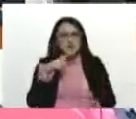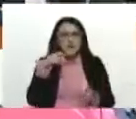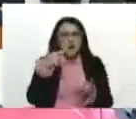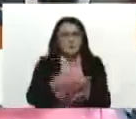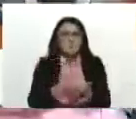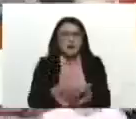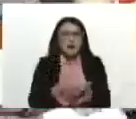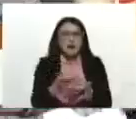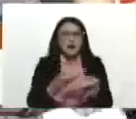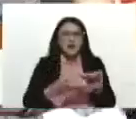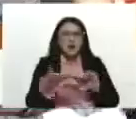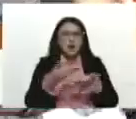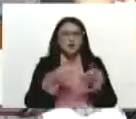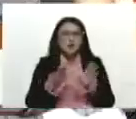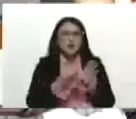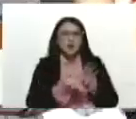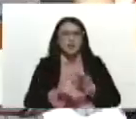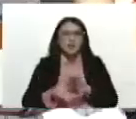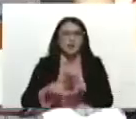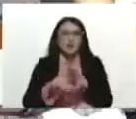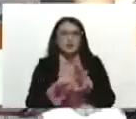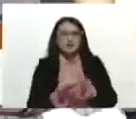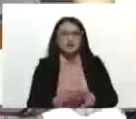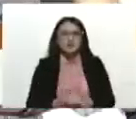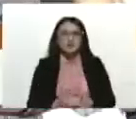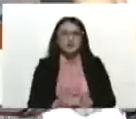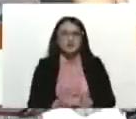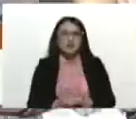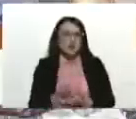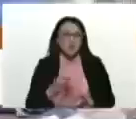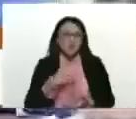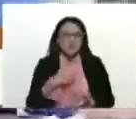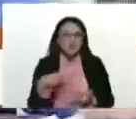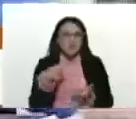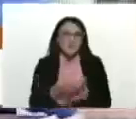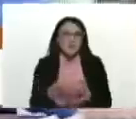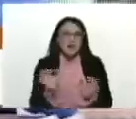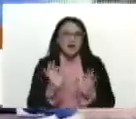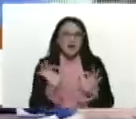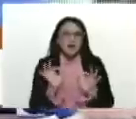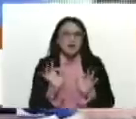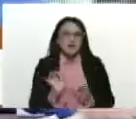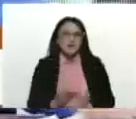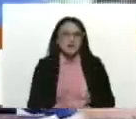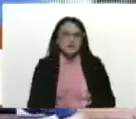y estaba haciendo negocio con ladrones no le iban a pagar nada